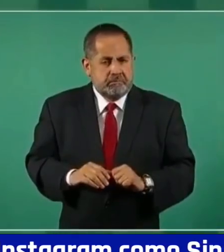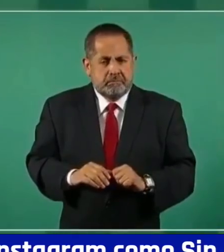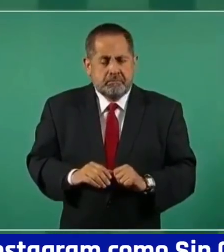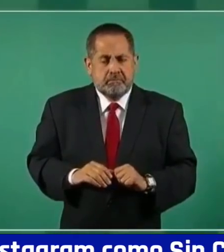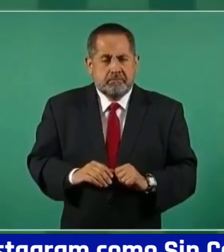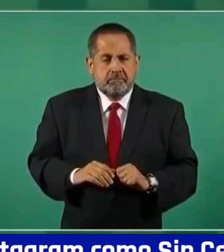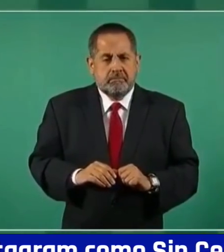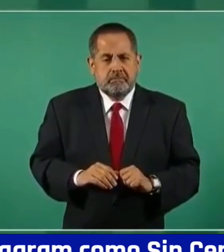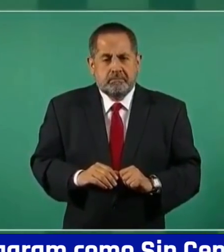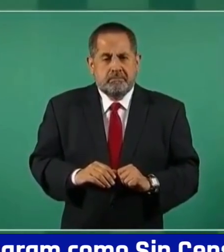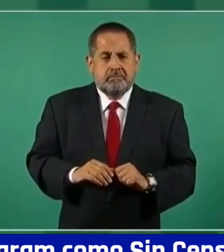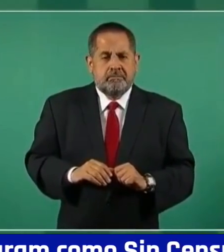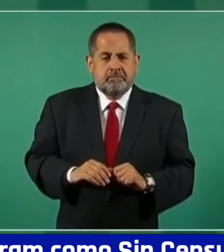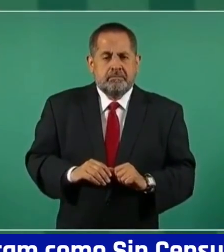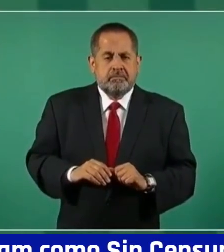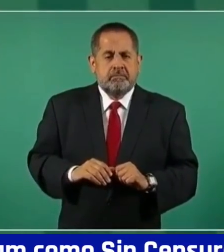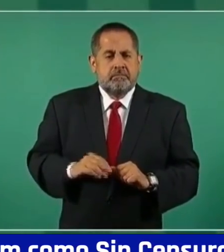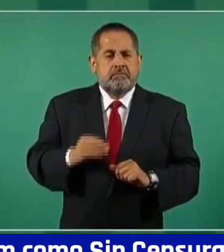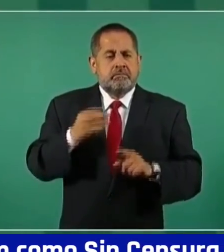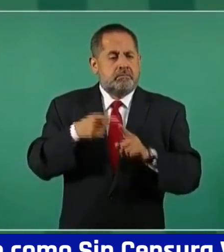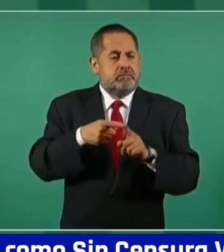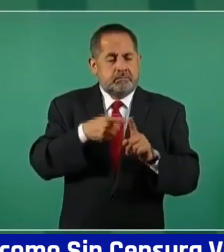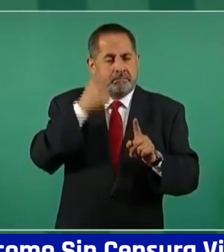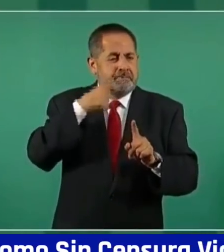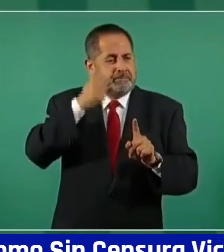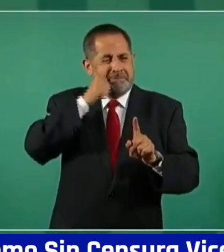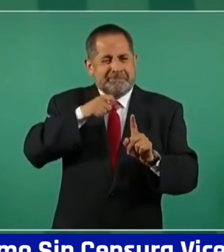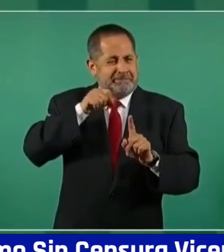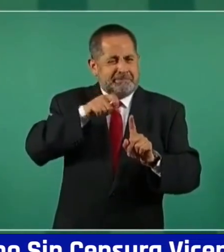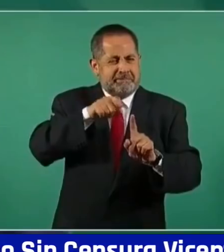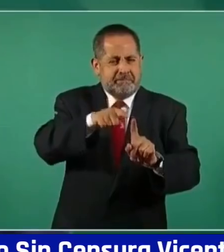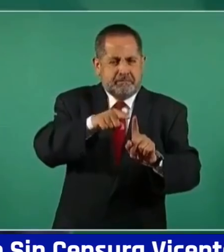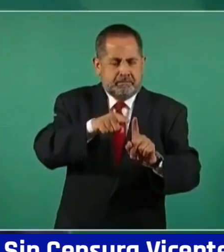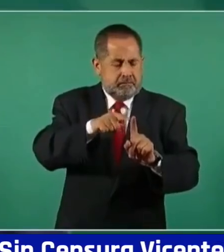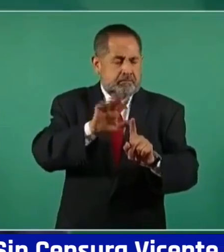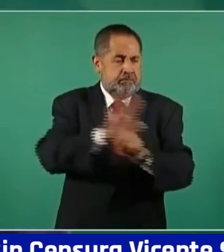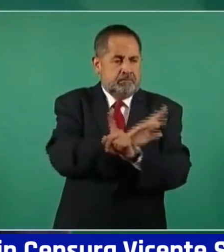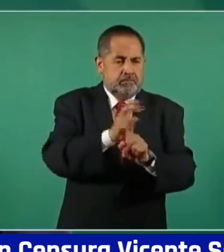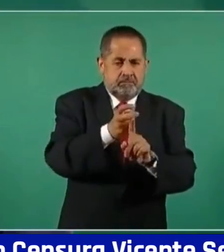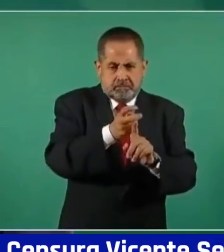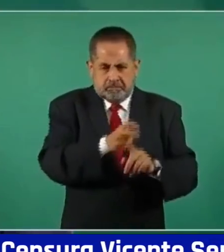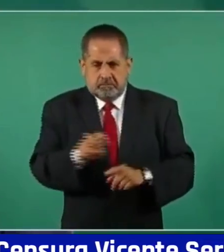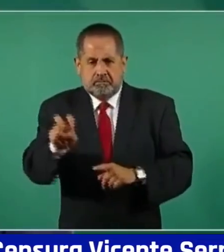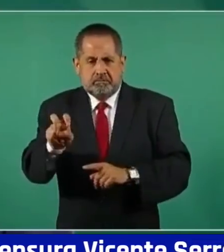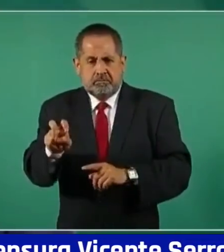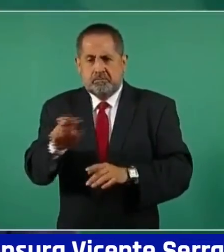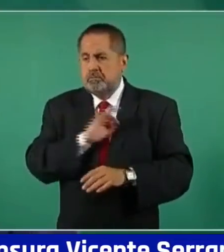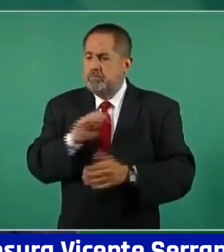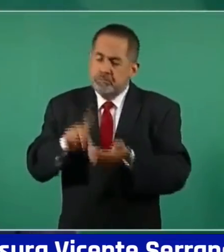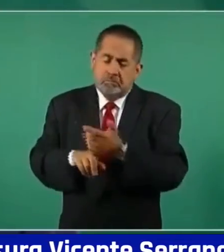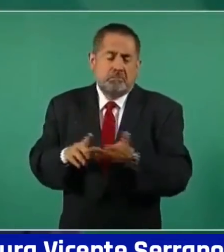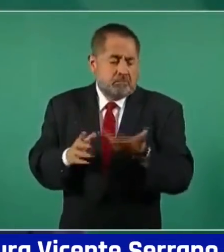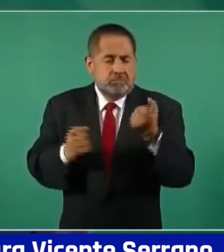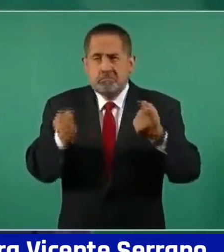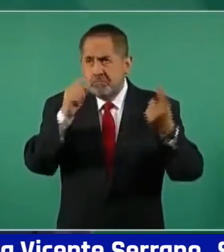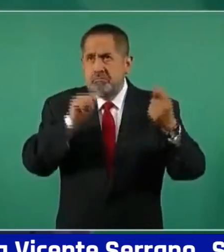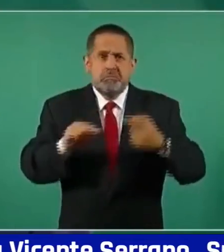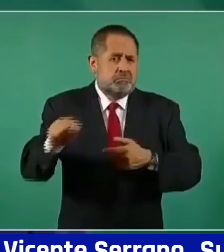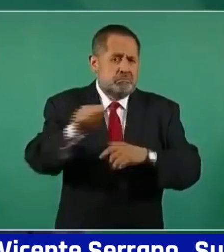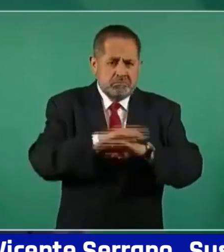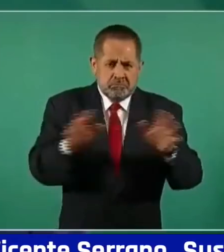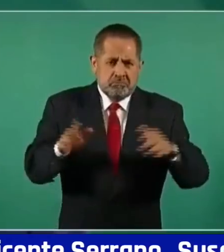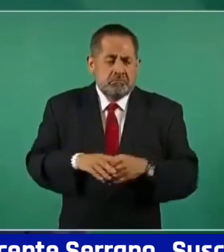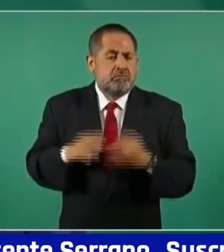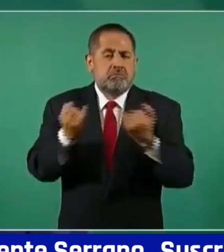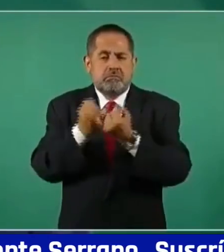en un tiempo va a seguir pensando igual. No. Y se da en los